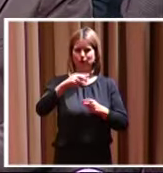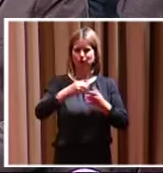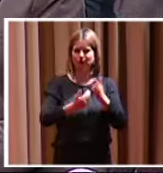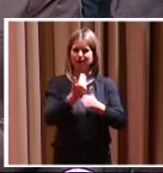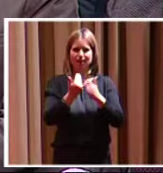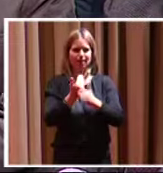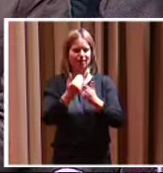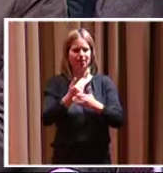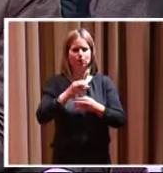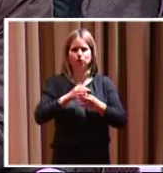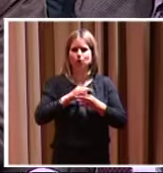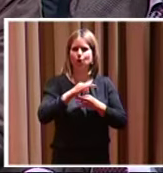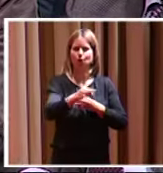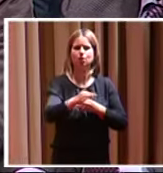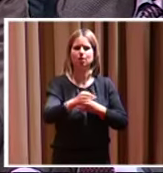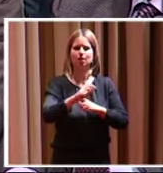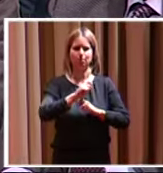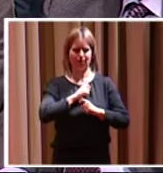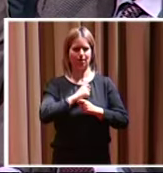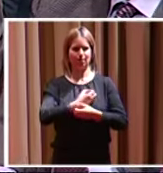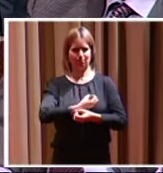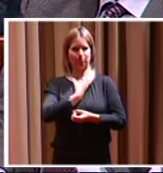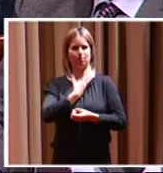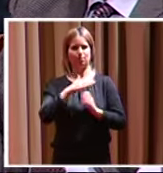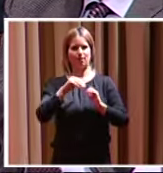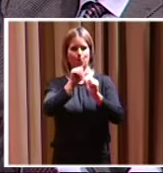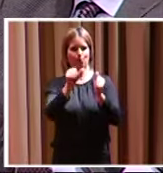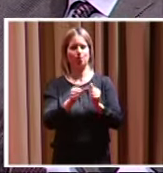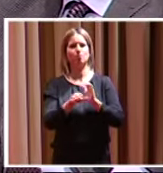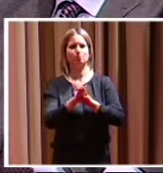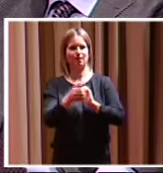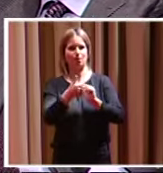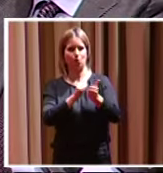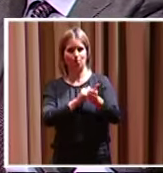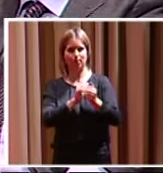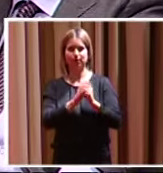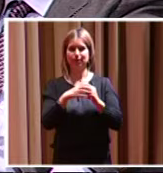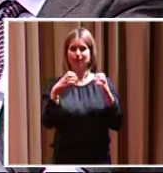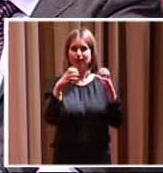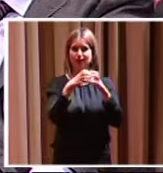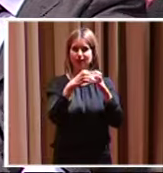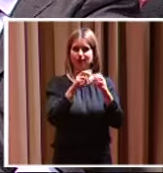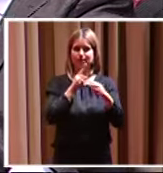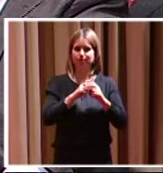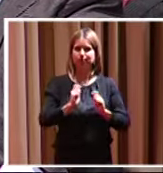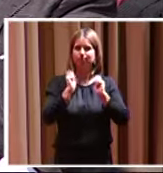días, nos inspira a todos los demás. Granada es